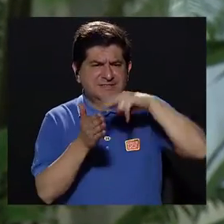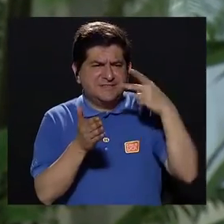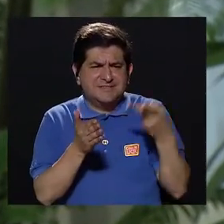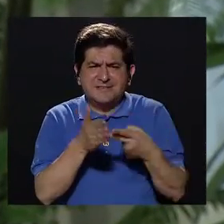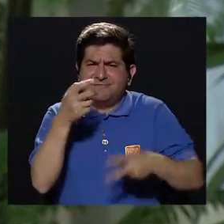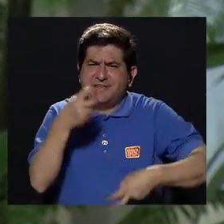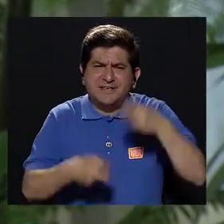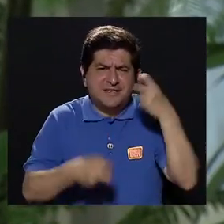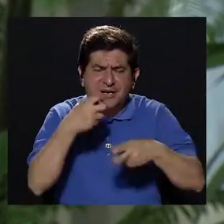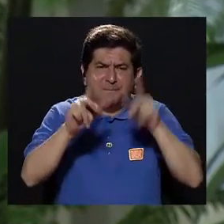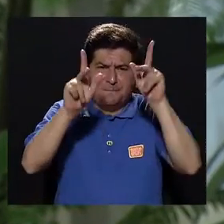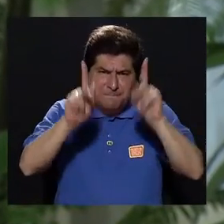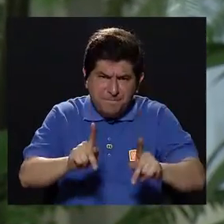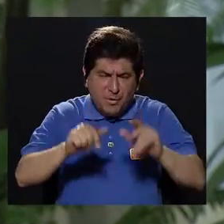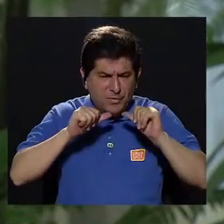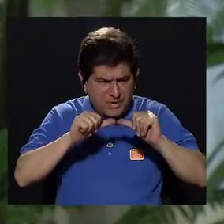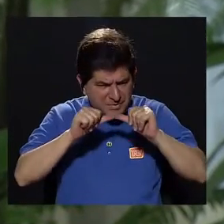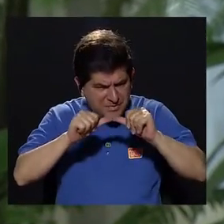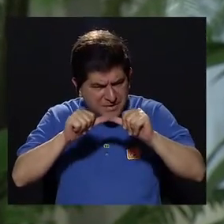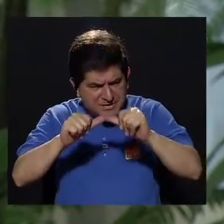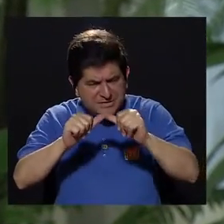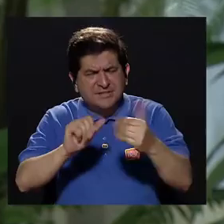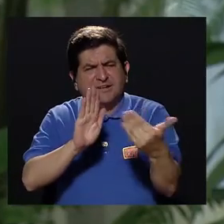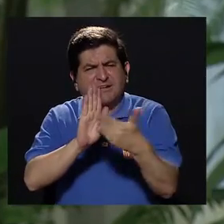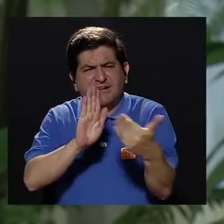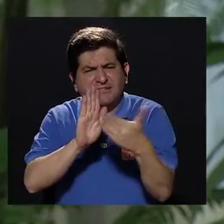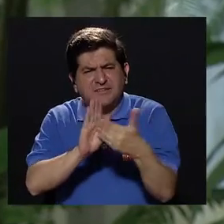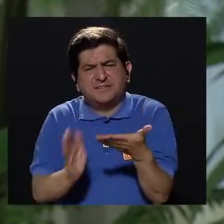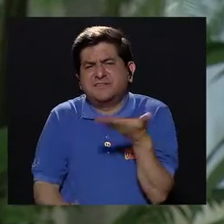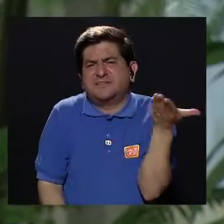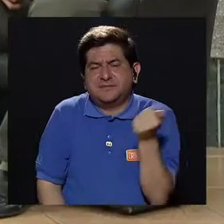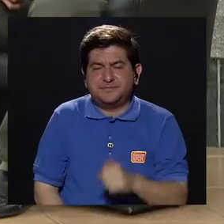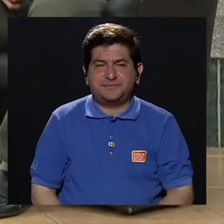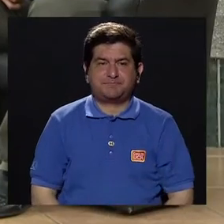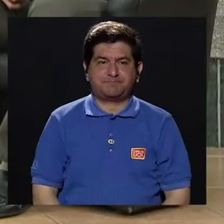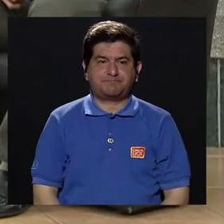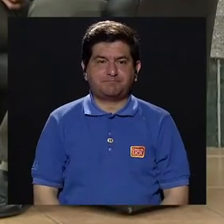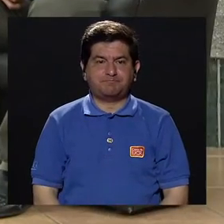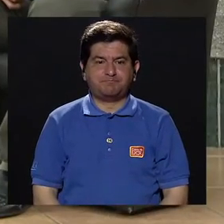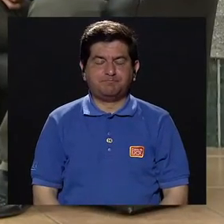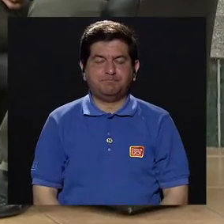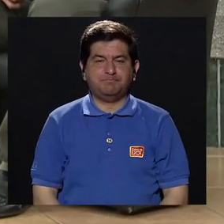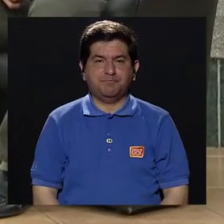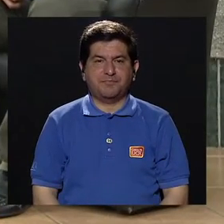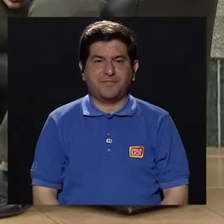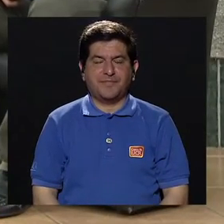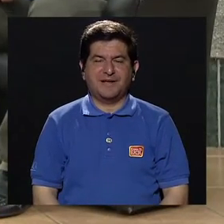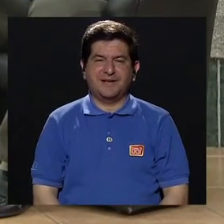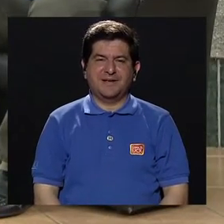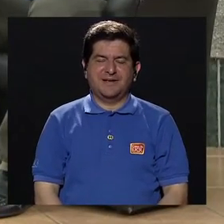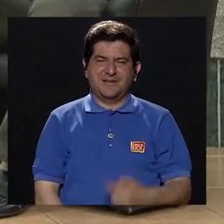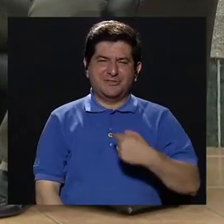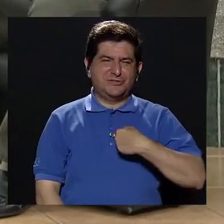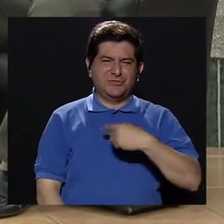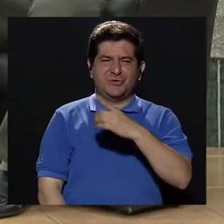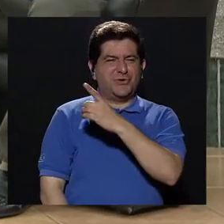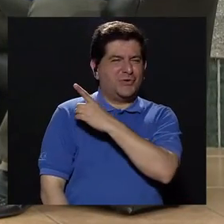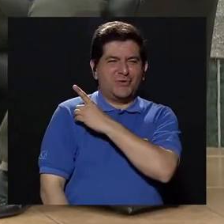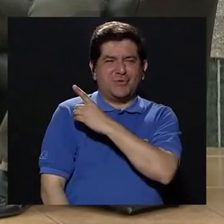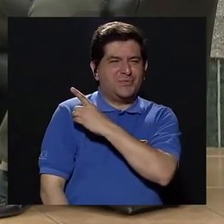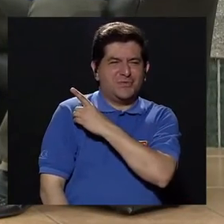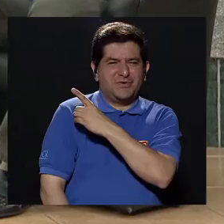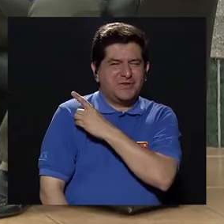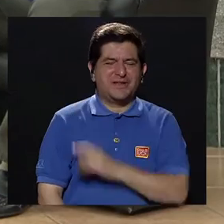en lo que atañe a los problemas que esa persona va a seguir en adelante sufriendo? Bueno, más que un director